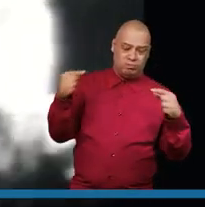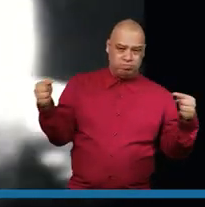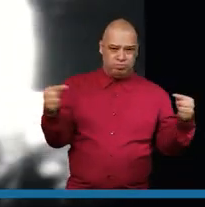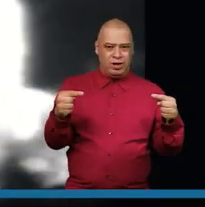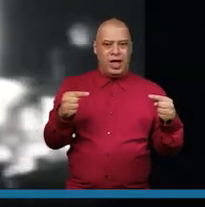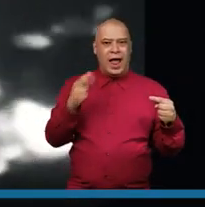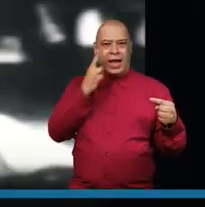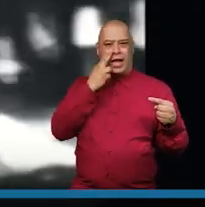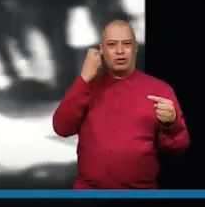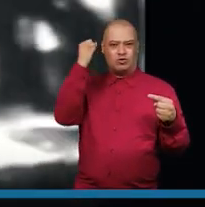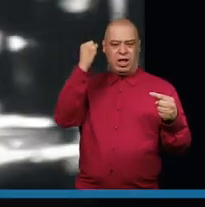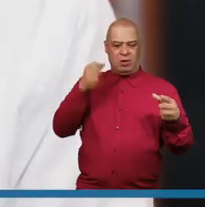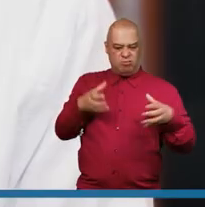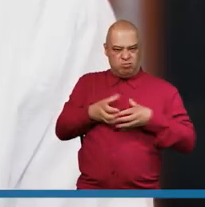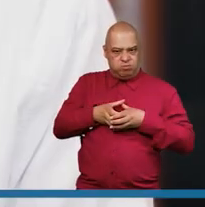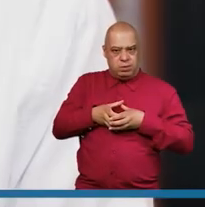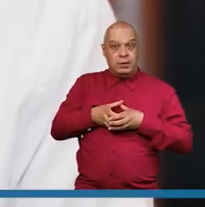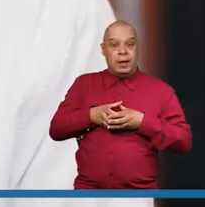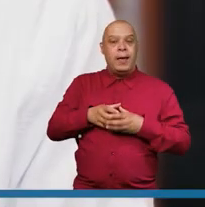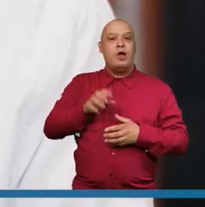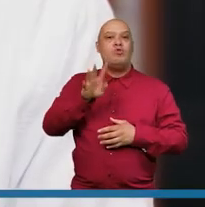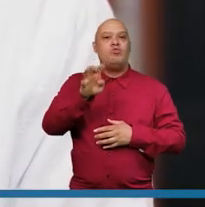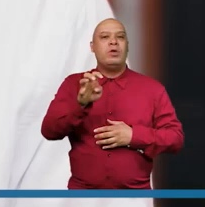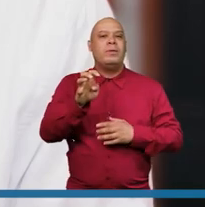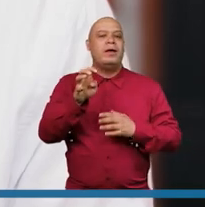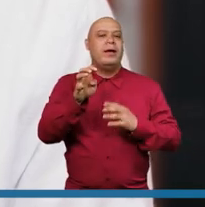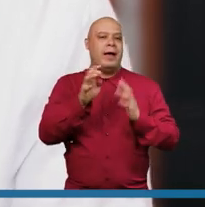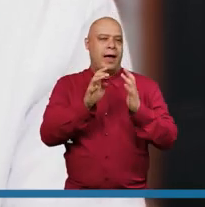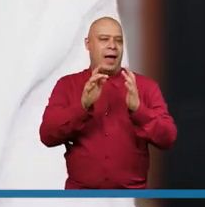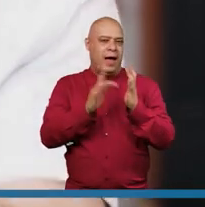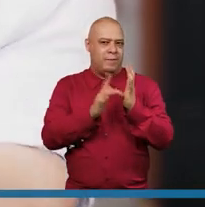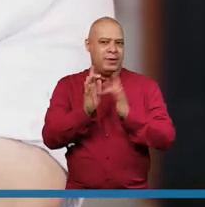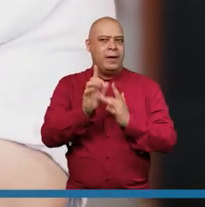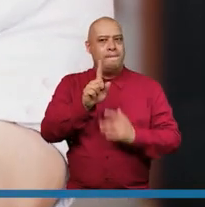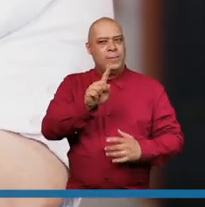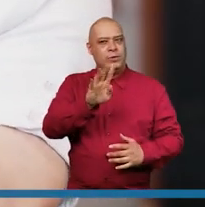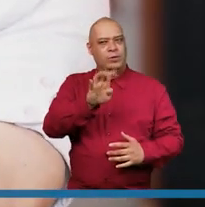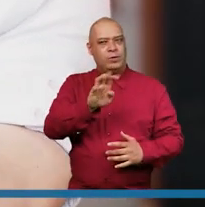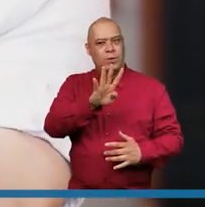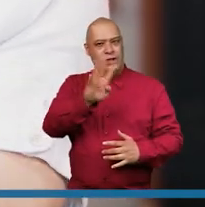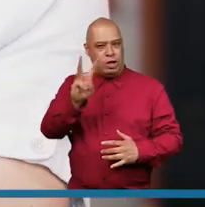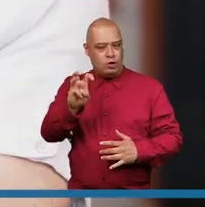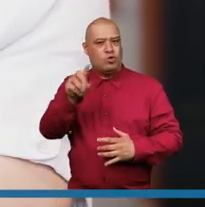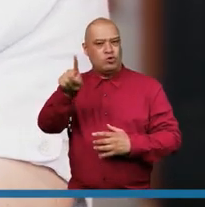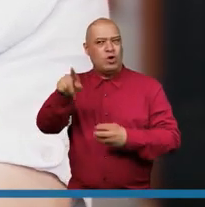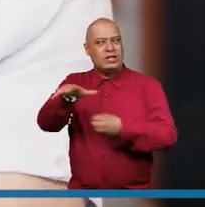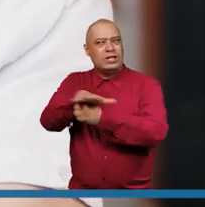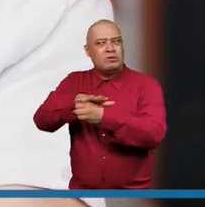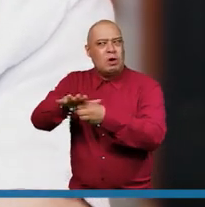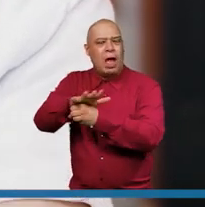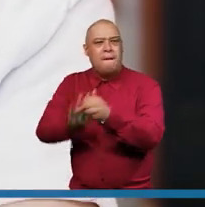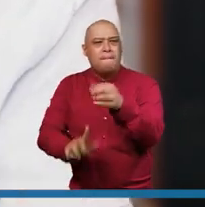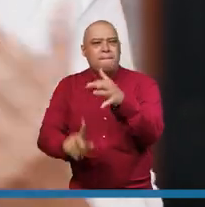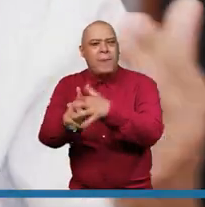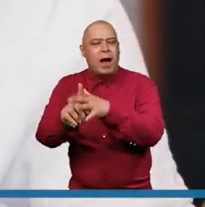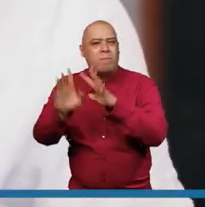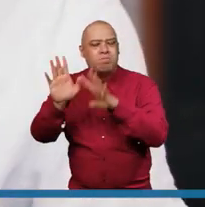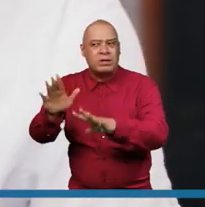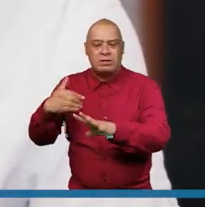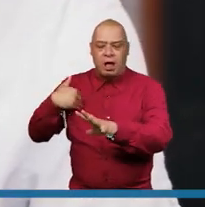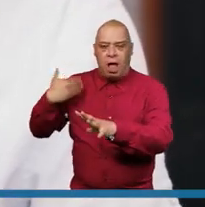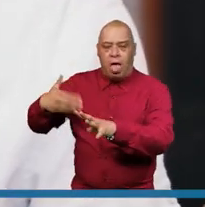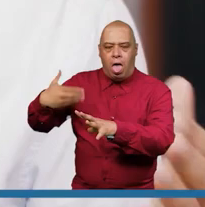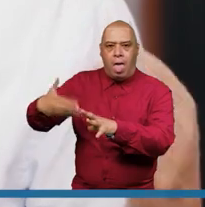Nacional. Cuando el 9 de abril de 1948, como un hito que marca esa ruptura, pero que ya